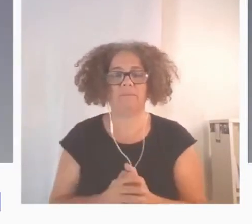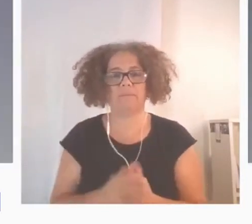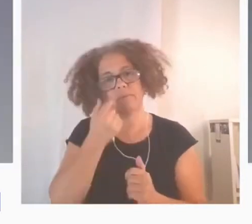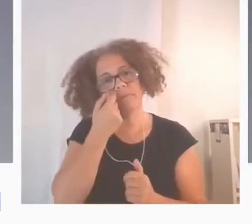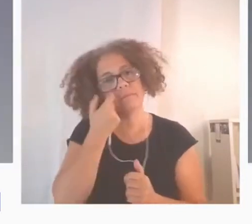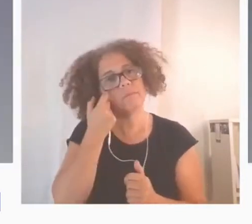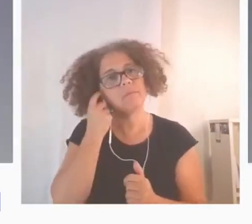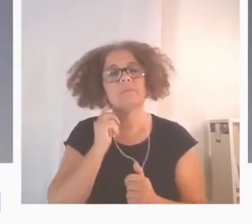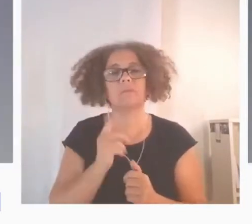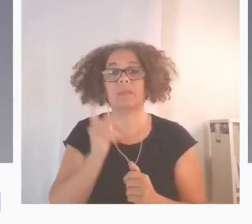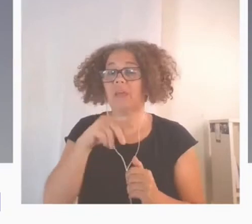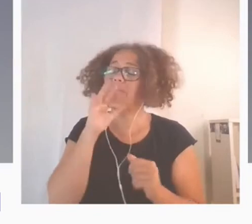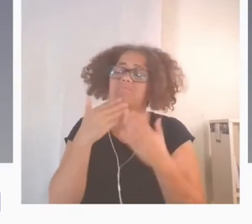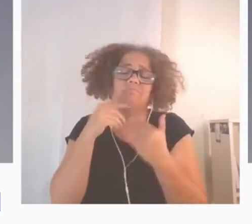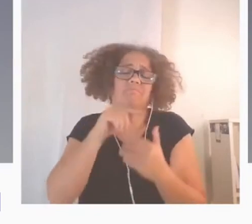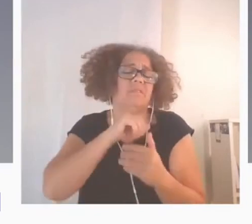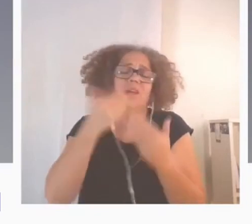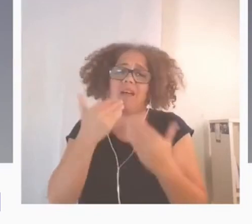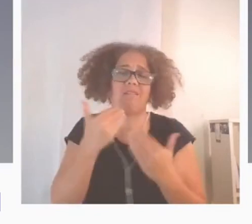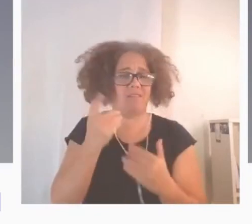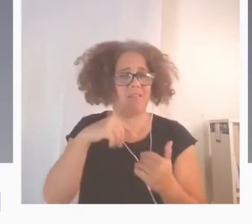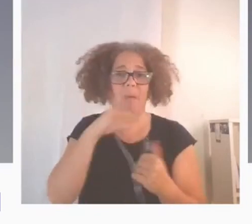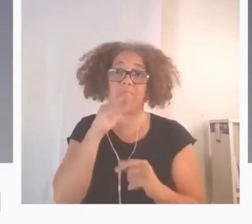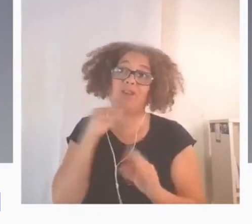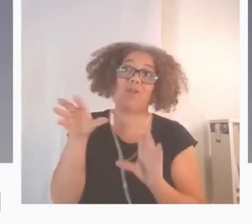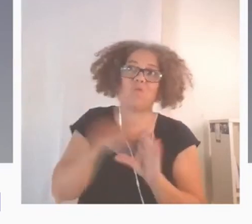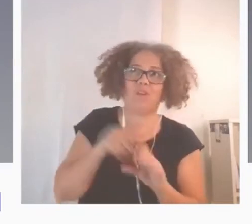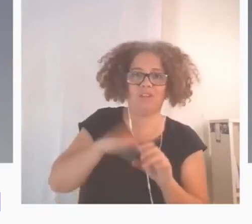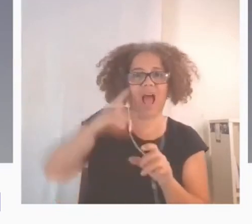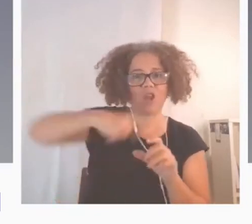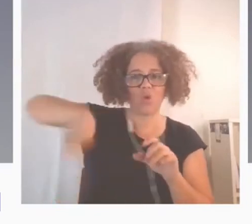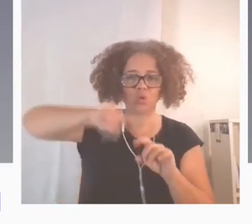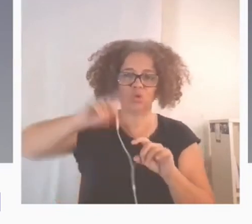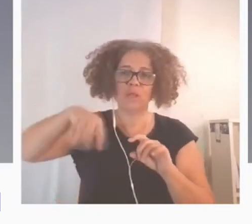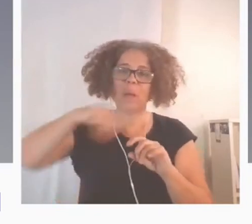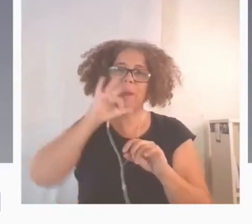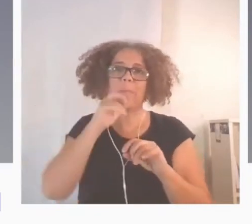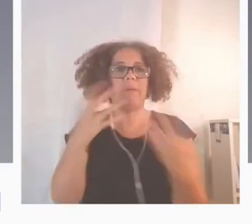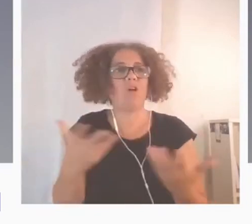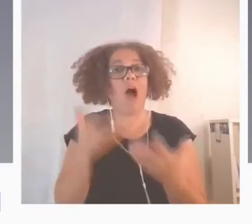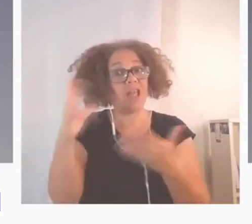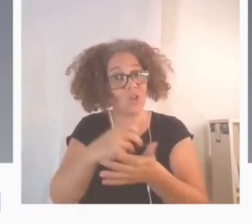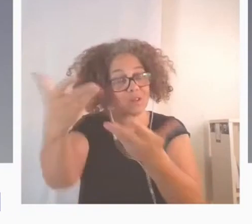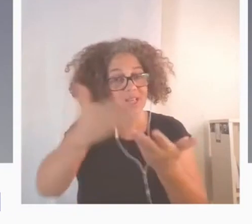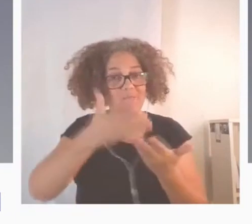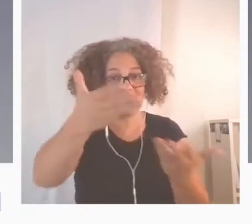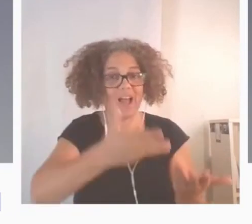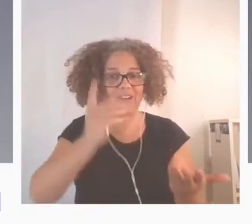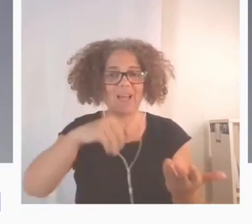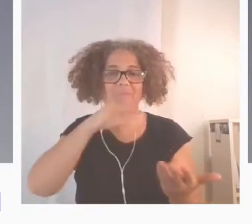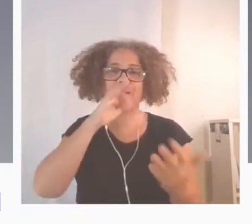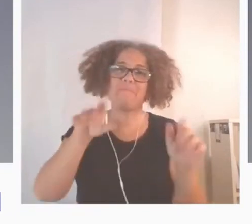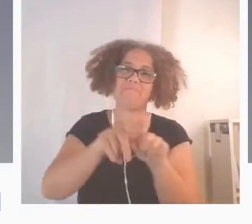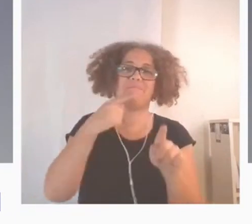agradeciendo una vez más por nos incluir en este gran foro, pero que invitando a todos a estar con nosotros en Vilanova de Gaia, a